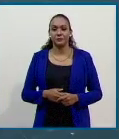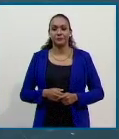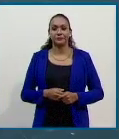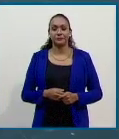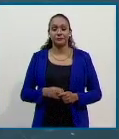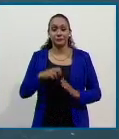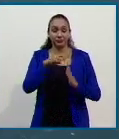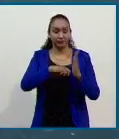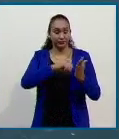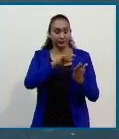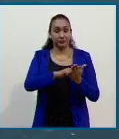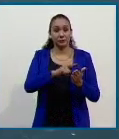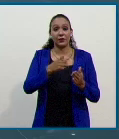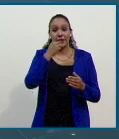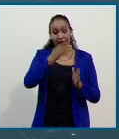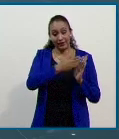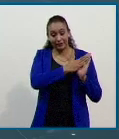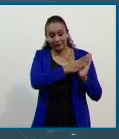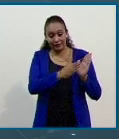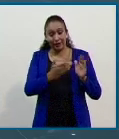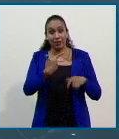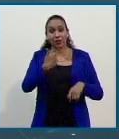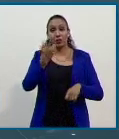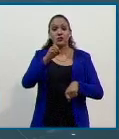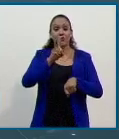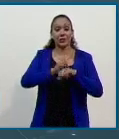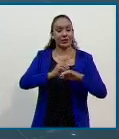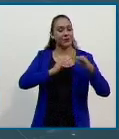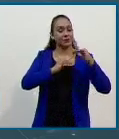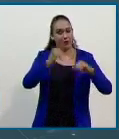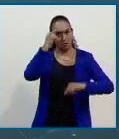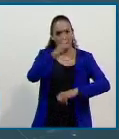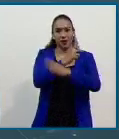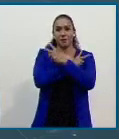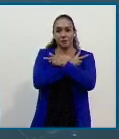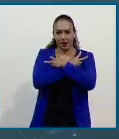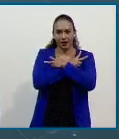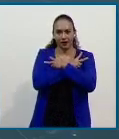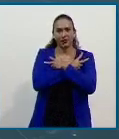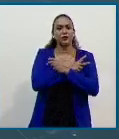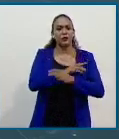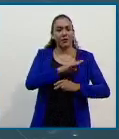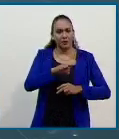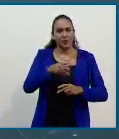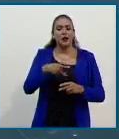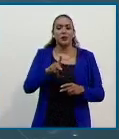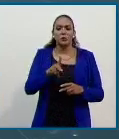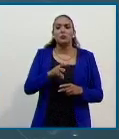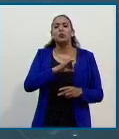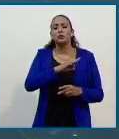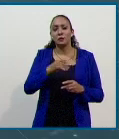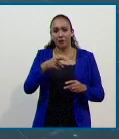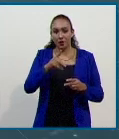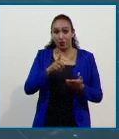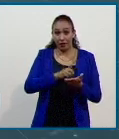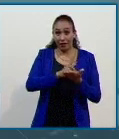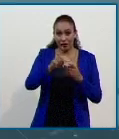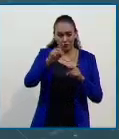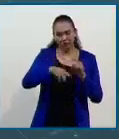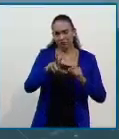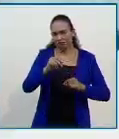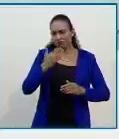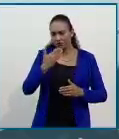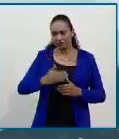Reforma que amplía a 12 días el periodo anual mínimo de vacaciones. No viola derechos adquiridos, estableció la segunda sala.